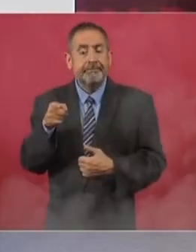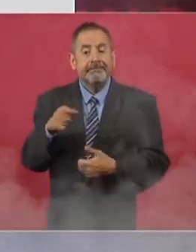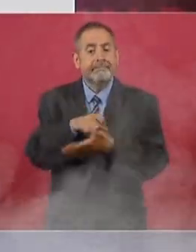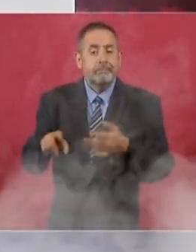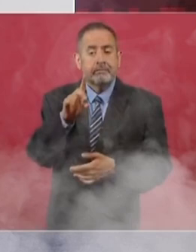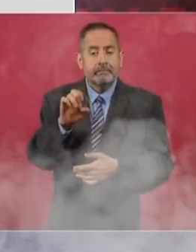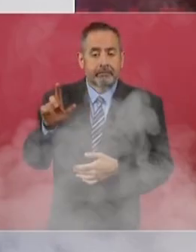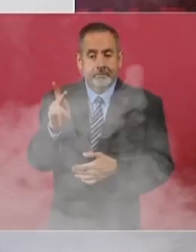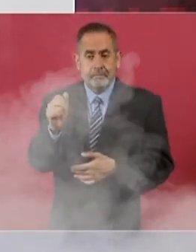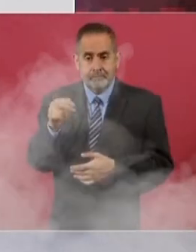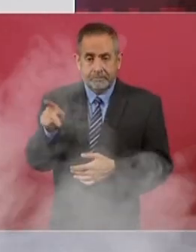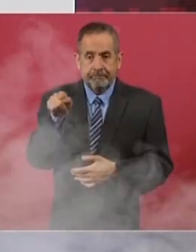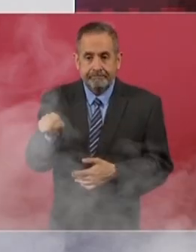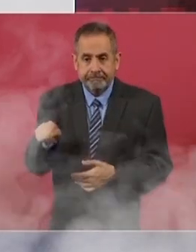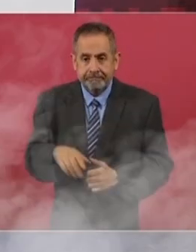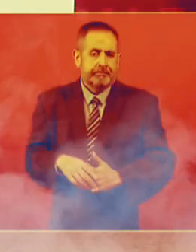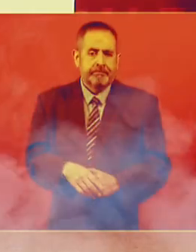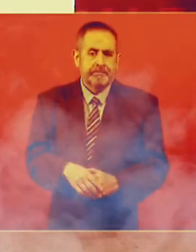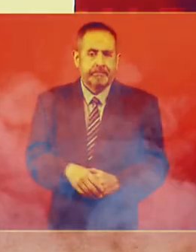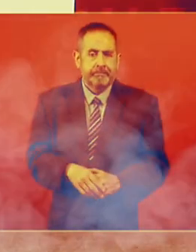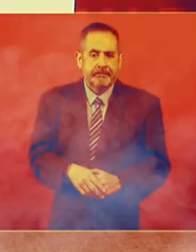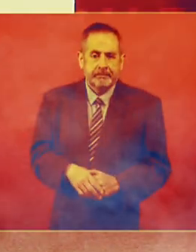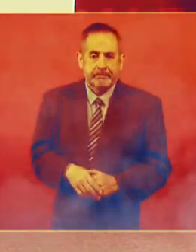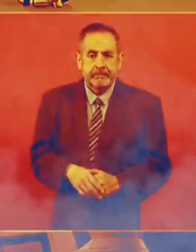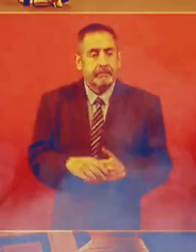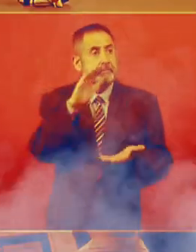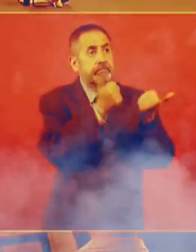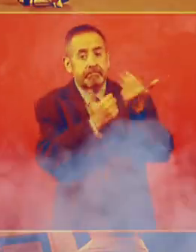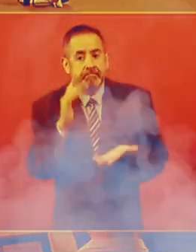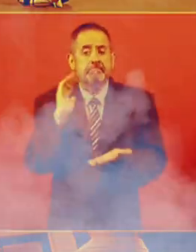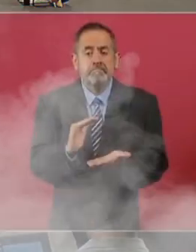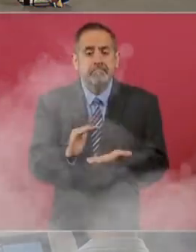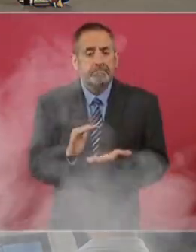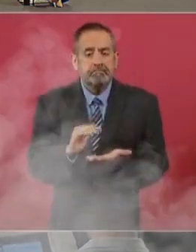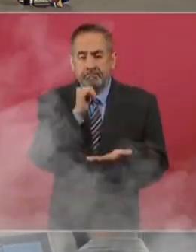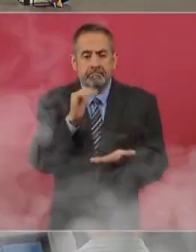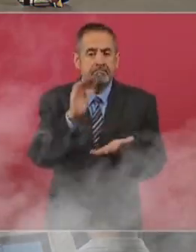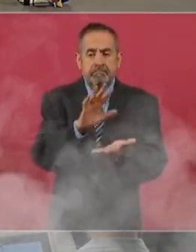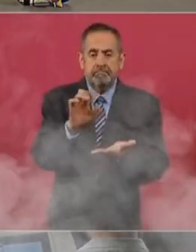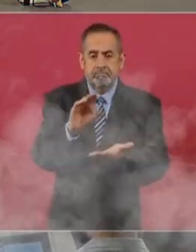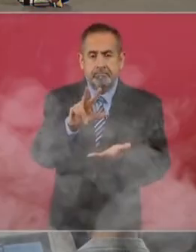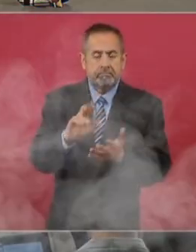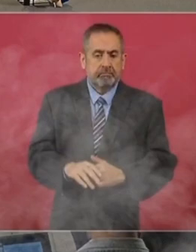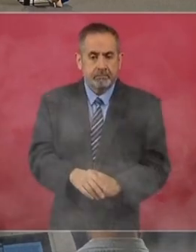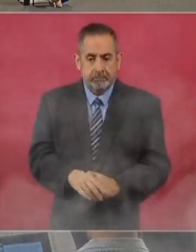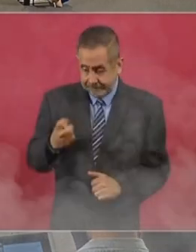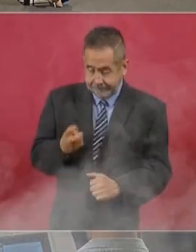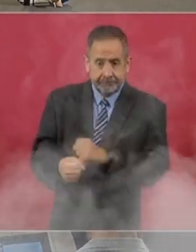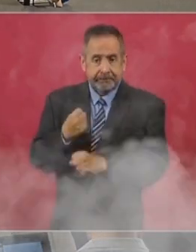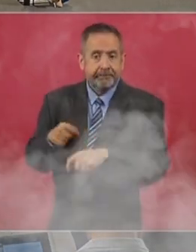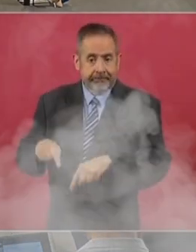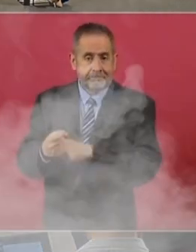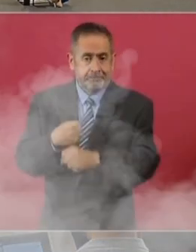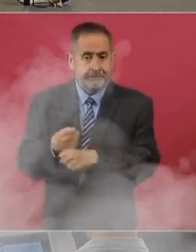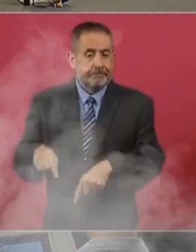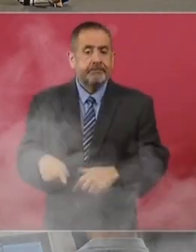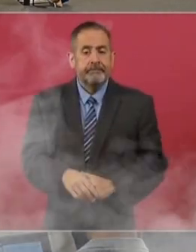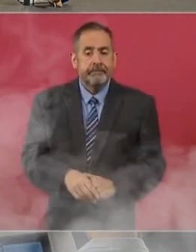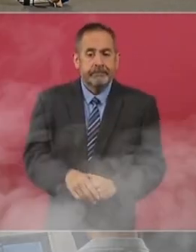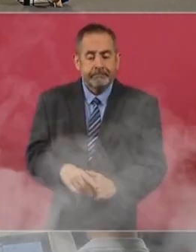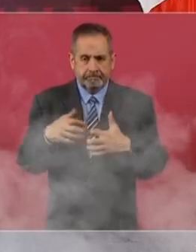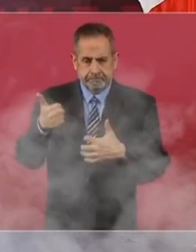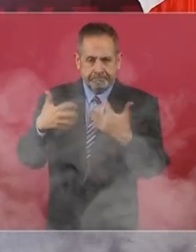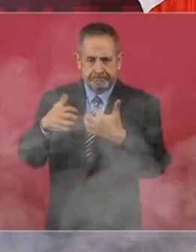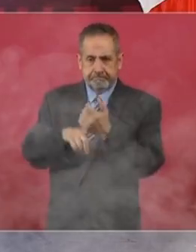Park, el amarillo. Entonces ya se reduce la importación en el 22 a 598. Este año,